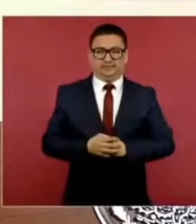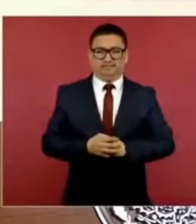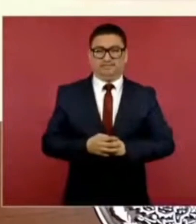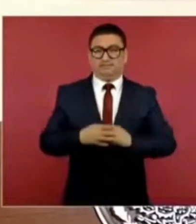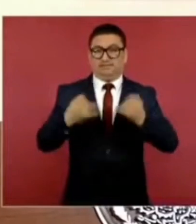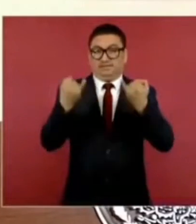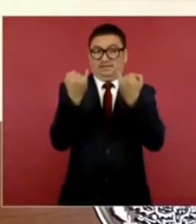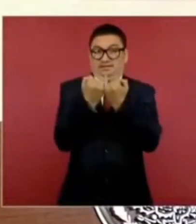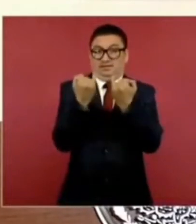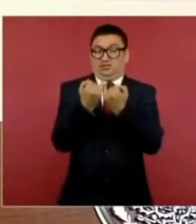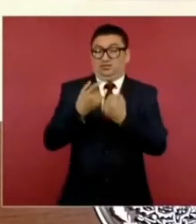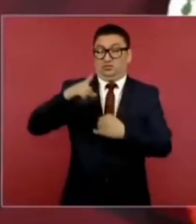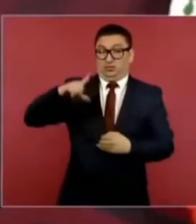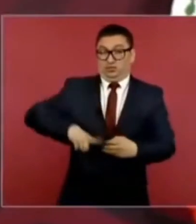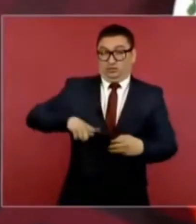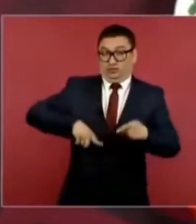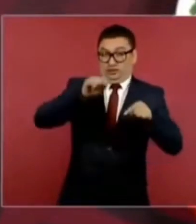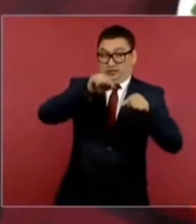los lujos en el gobierno,